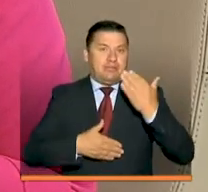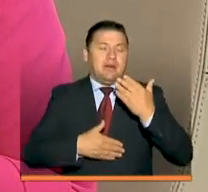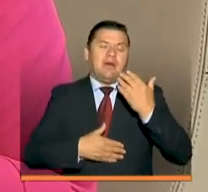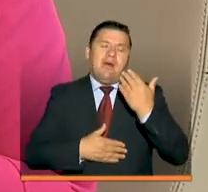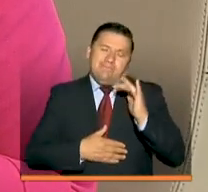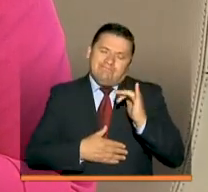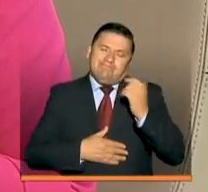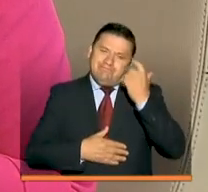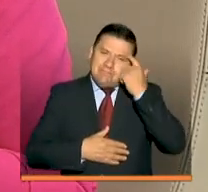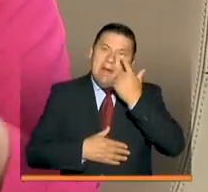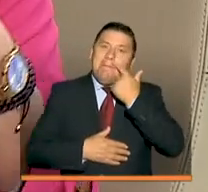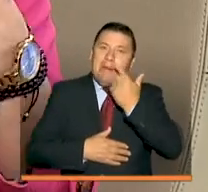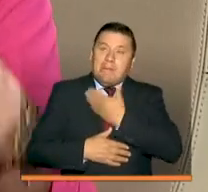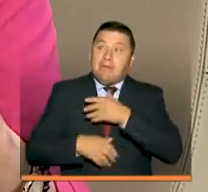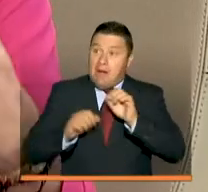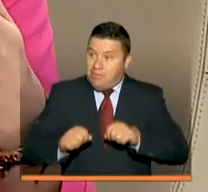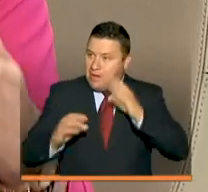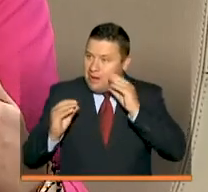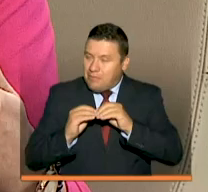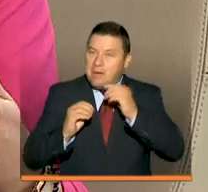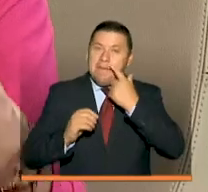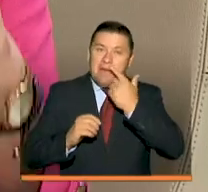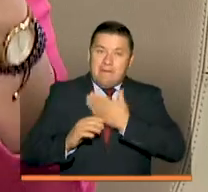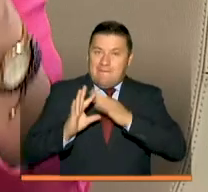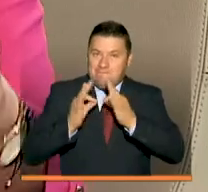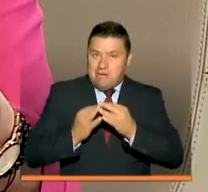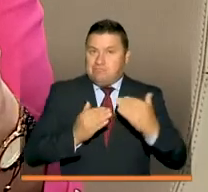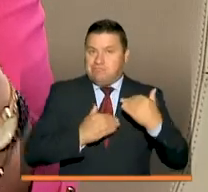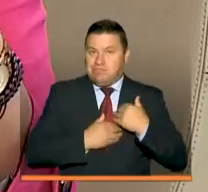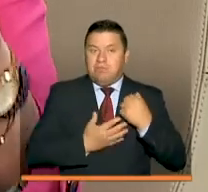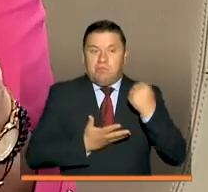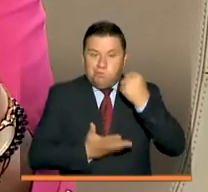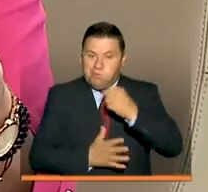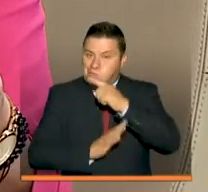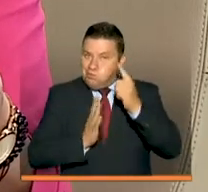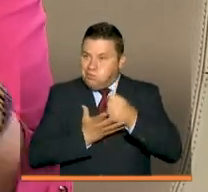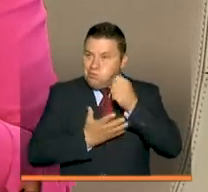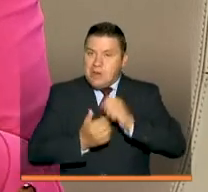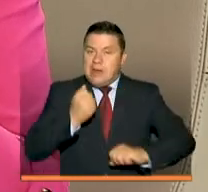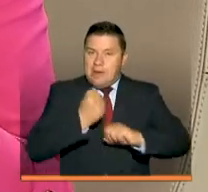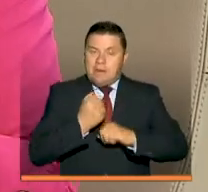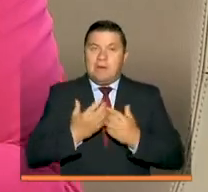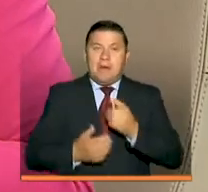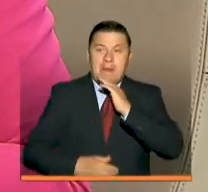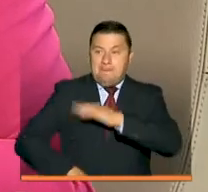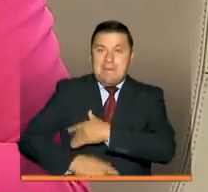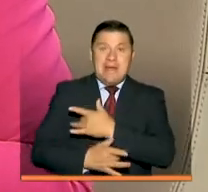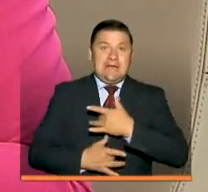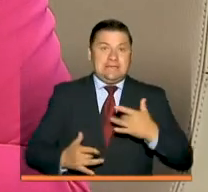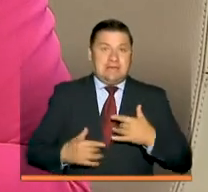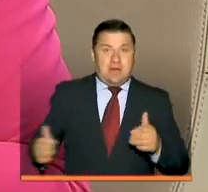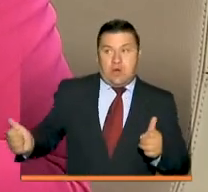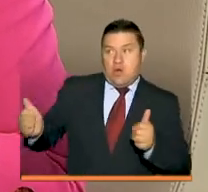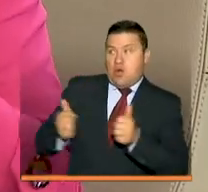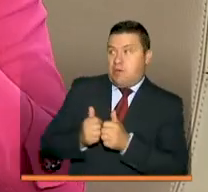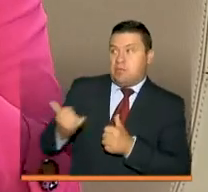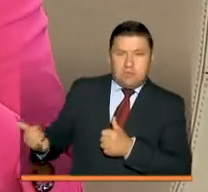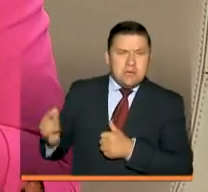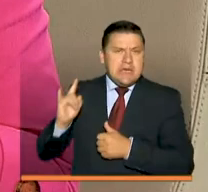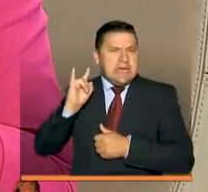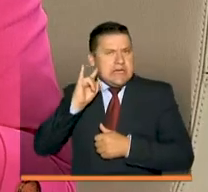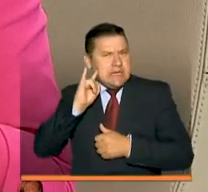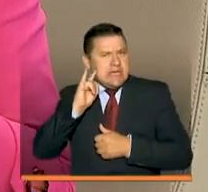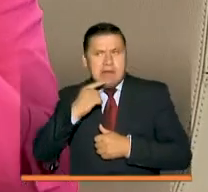todo el consentimiento de los padres y con todos los requerimientos y los recursos que vamos apoyando. Y creo que el ministro de Salud que aquí me acompaña